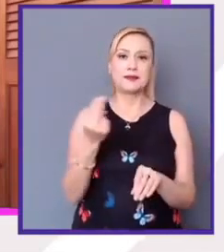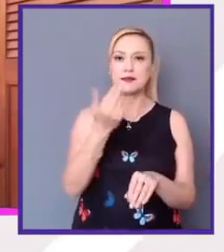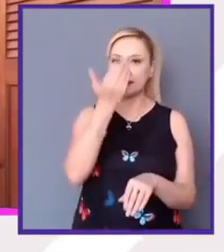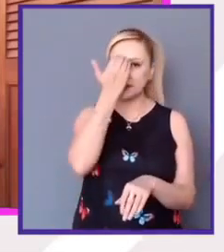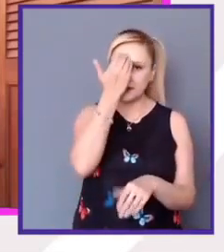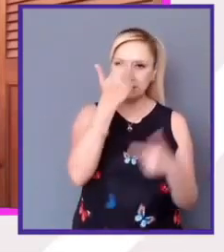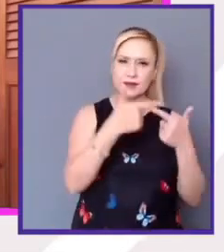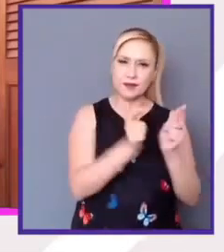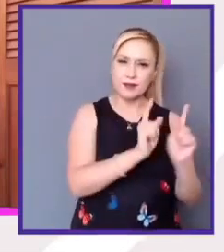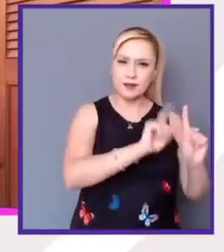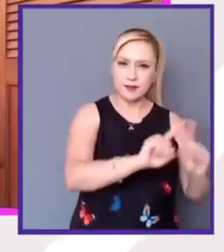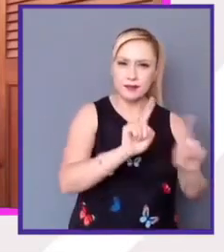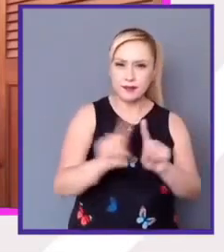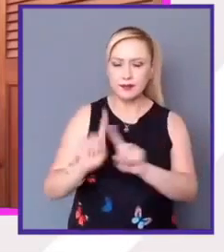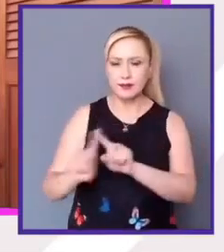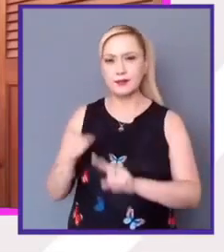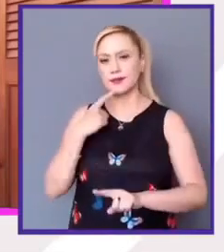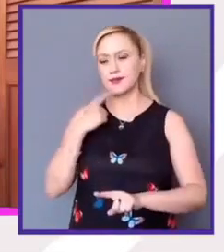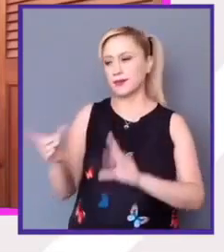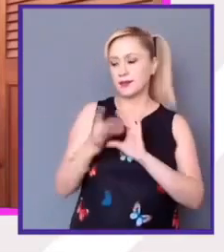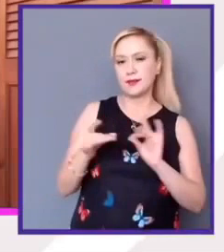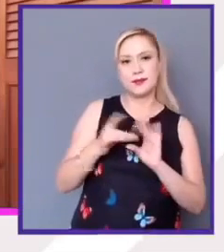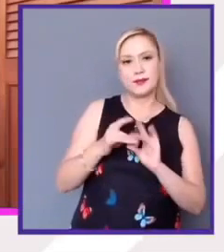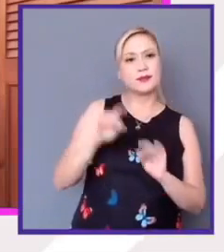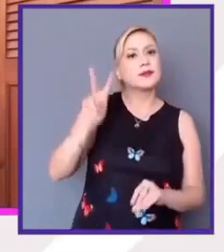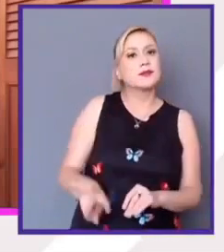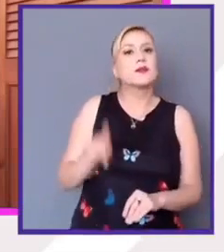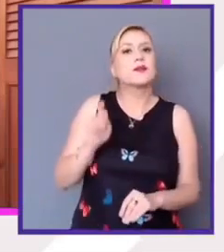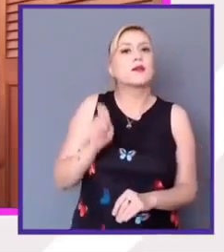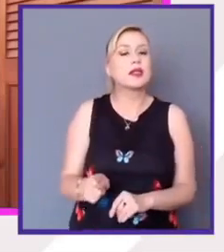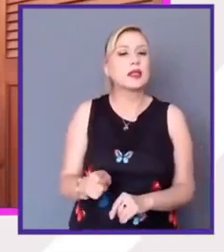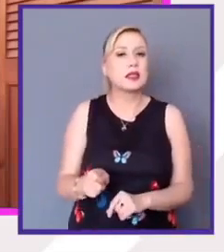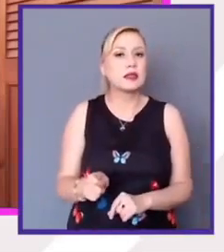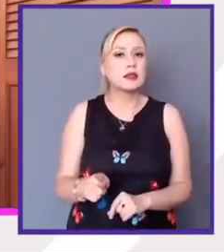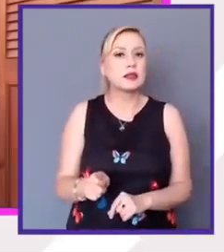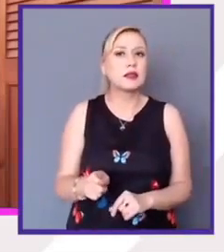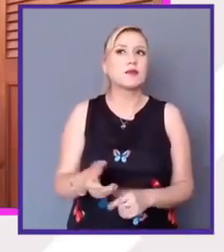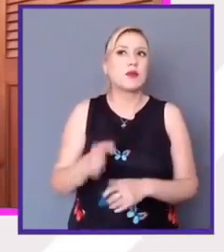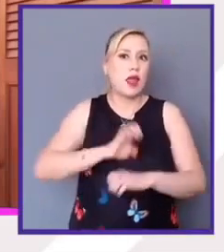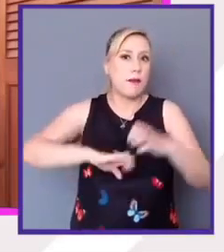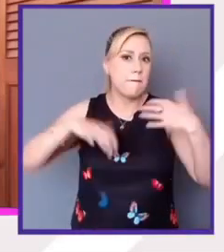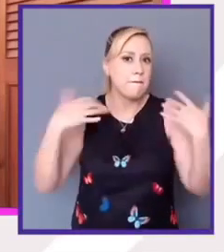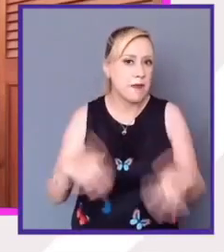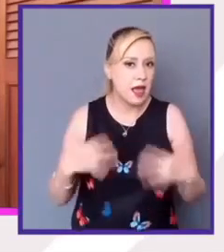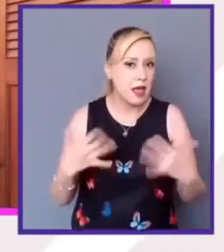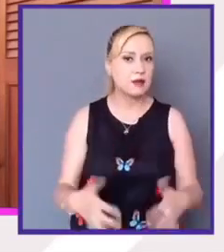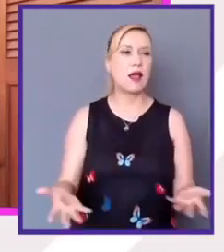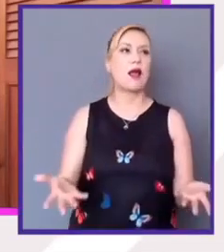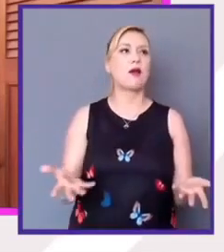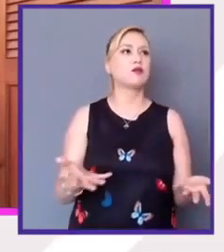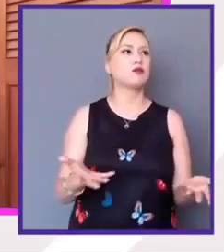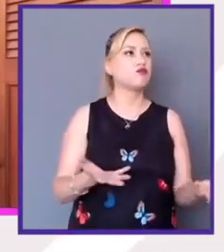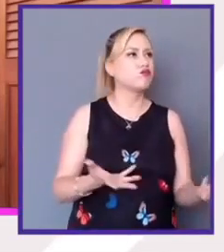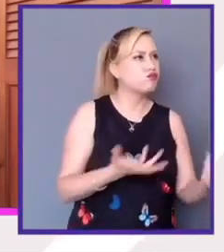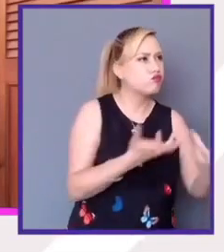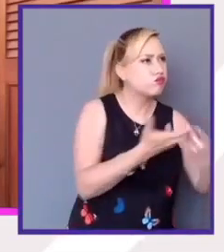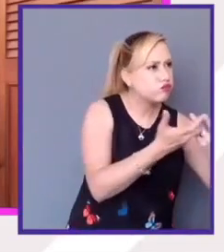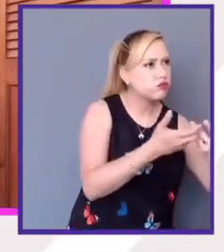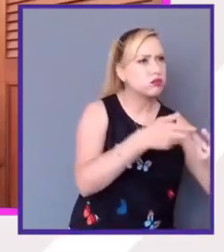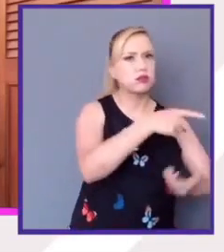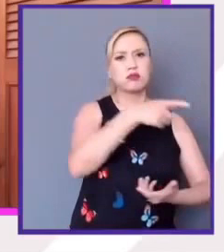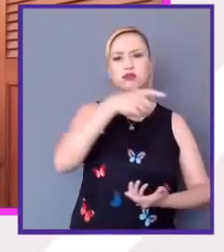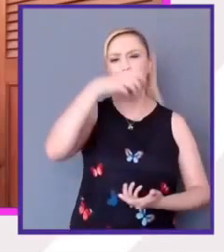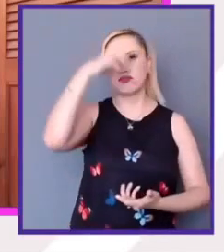colectivos y lo que mencionaron, ¿no? Es reconocer que hay racismo en las empresas, acercarse a las organizaciones expertas en la materia, como el caso de